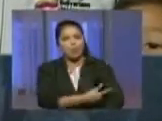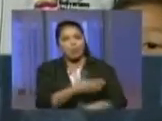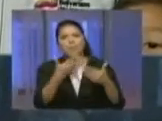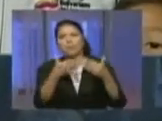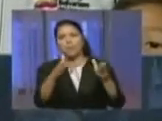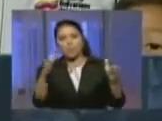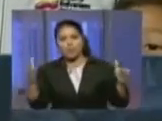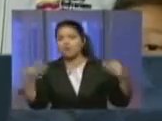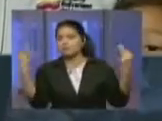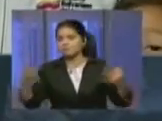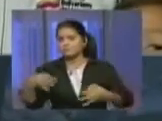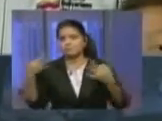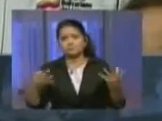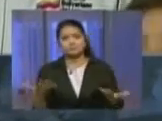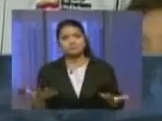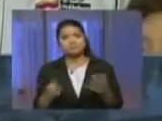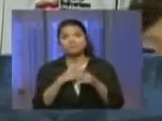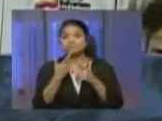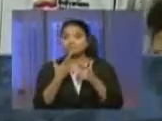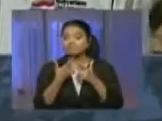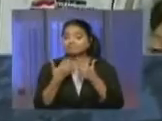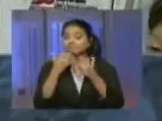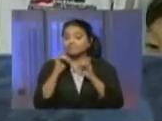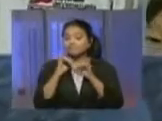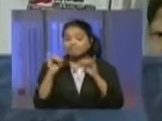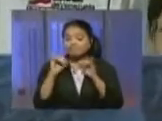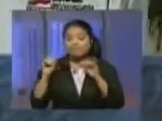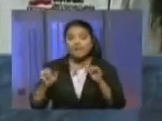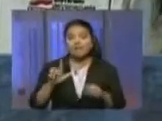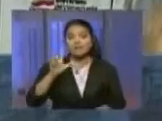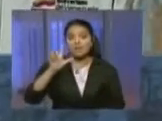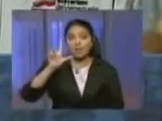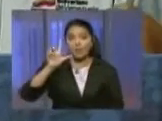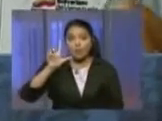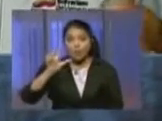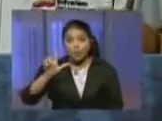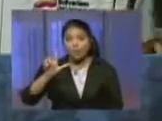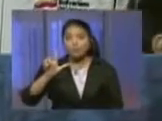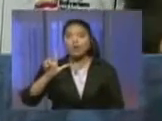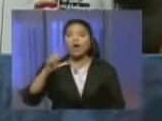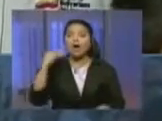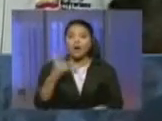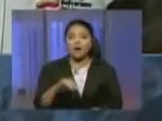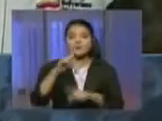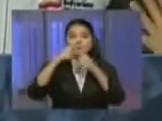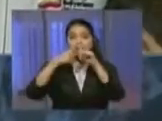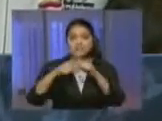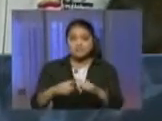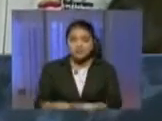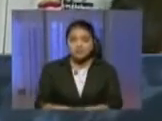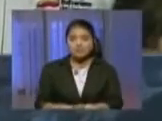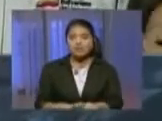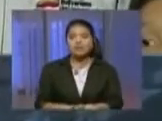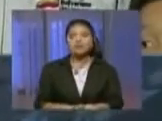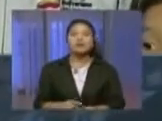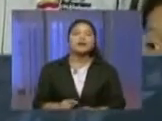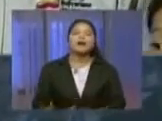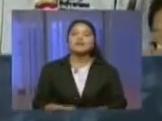Ah entonces al cierre del mes de julio llevamos la cifra de